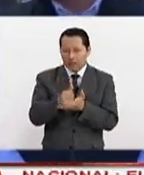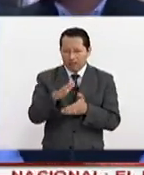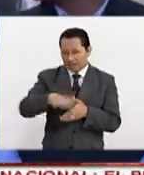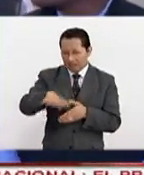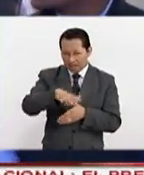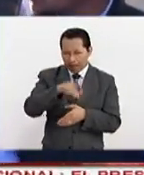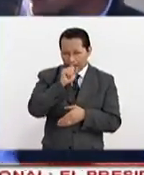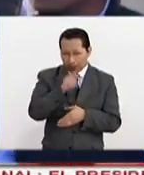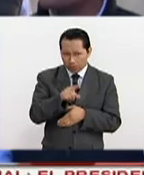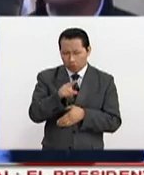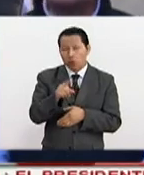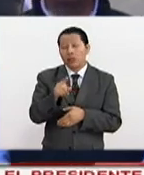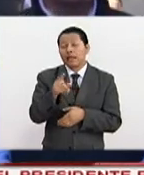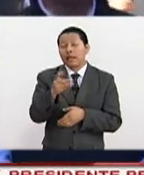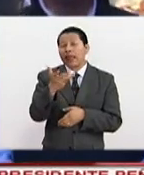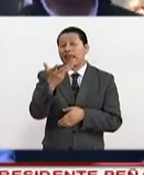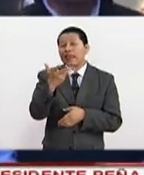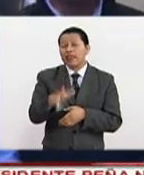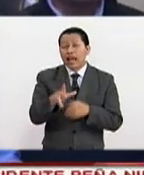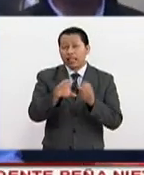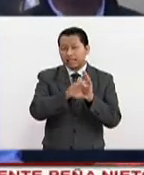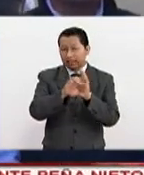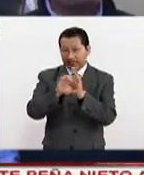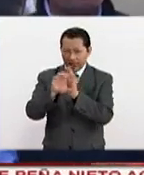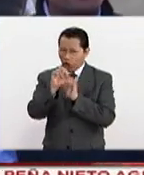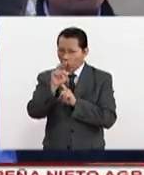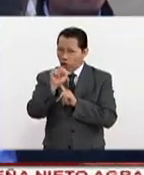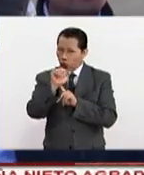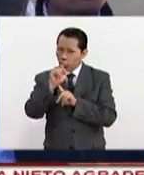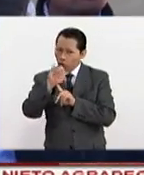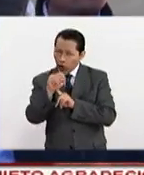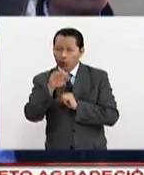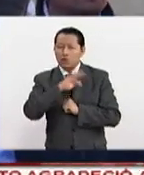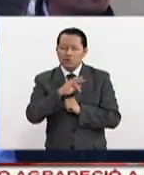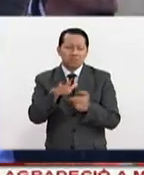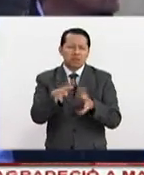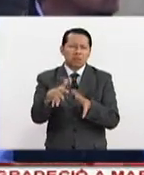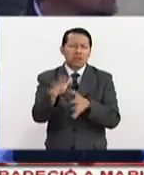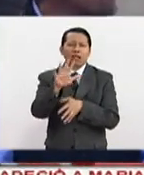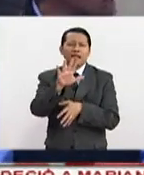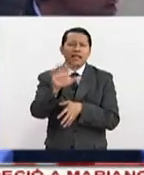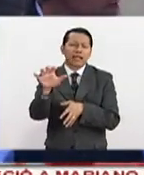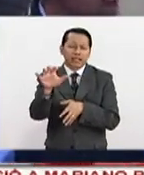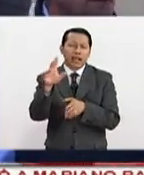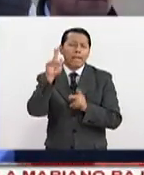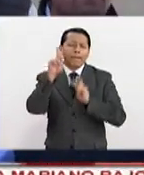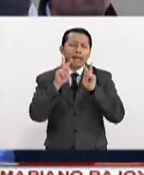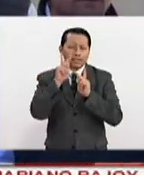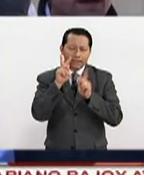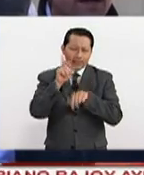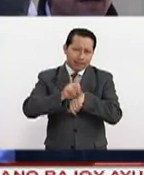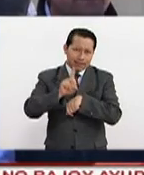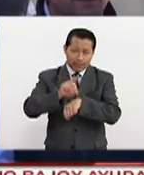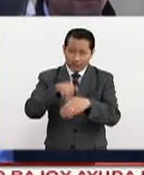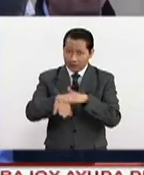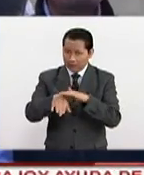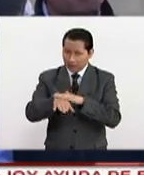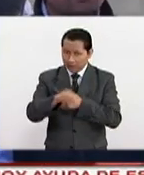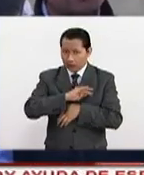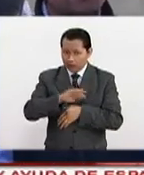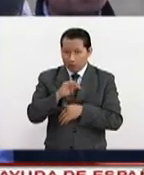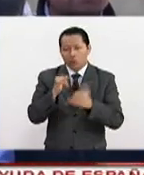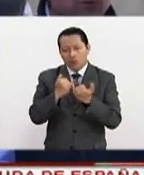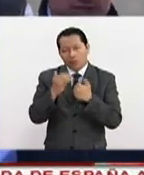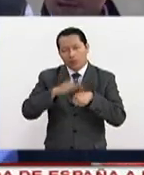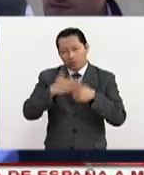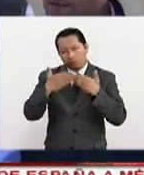de 10 consultorios, una unidad que podrá dar más o menos 500 consultas diarias para ampliar